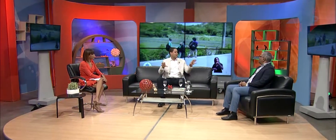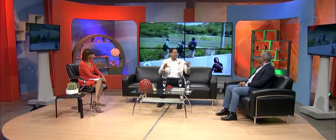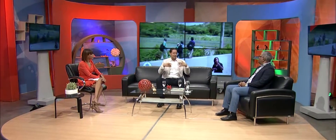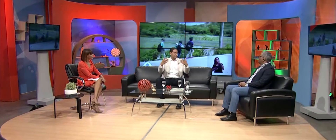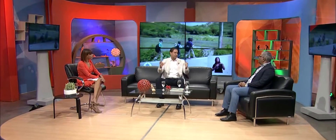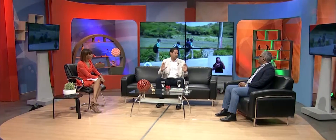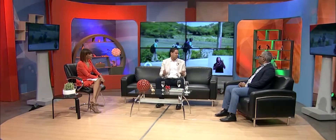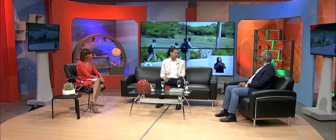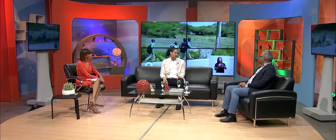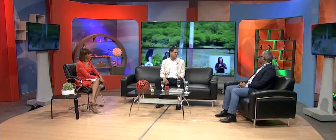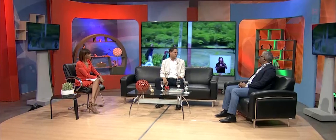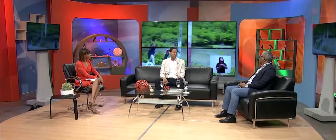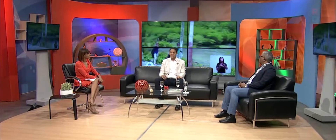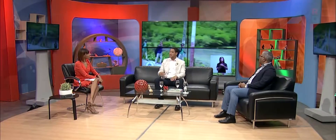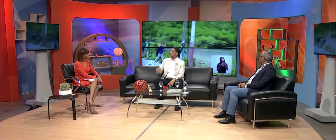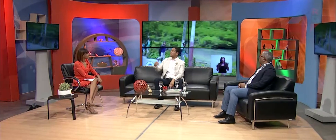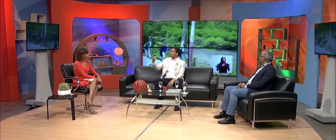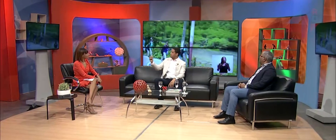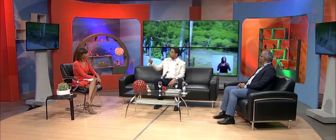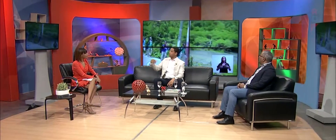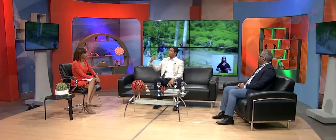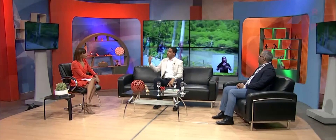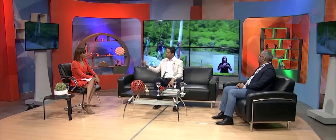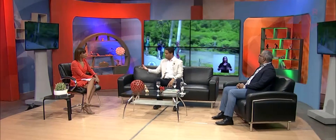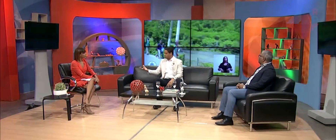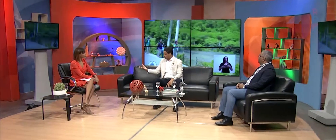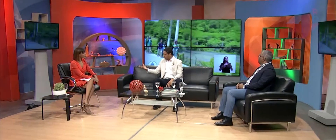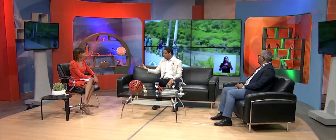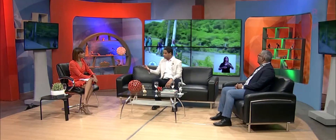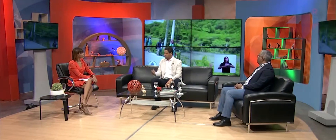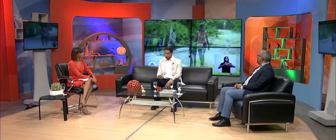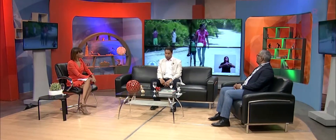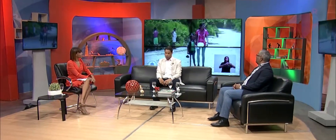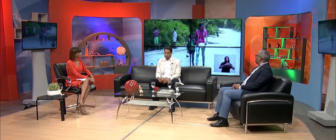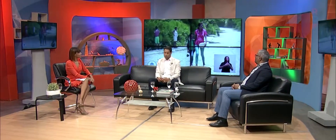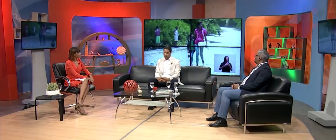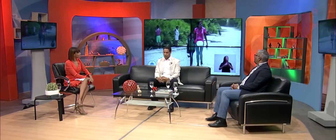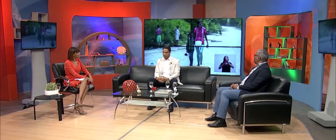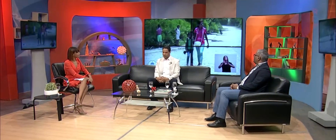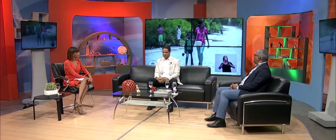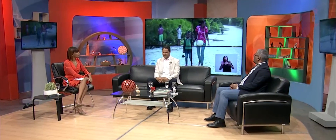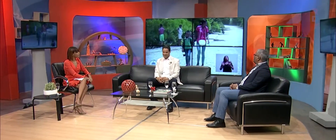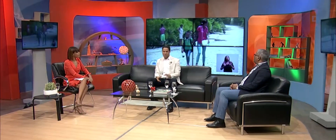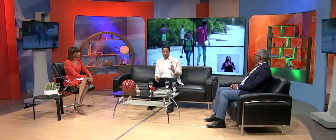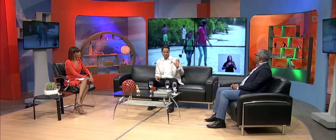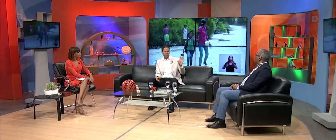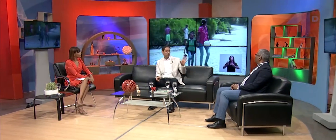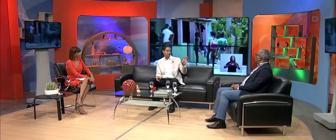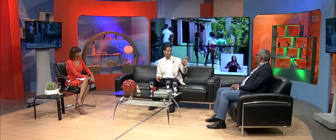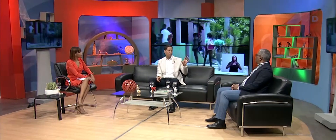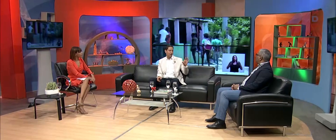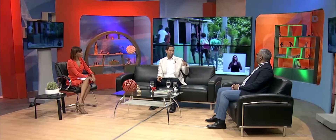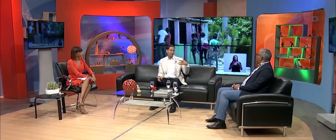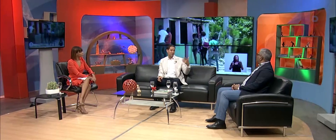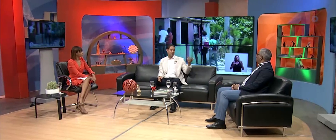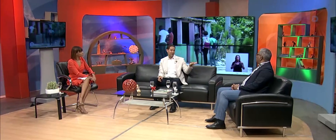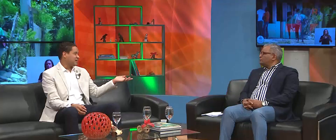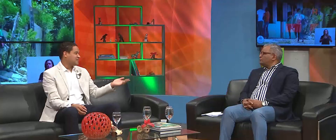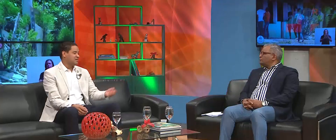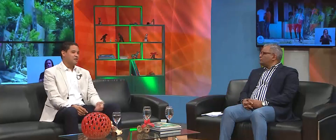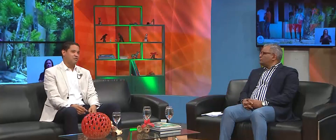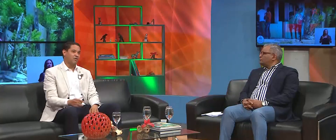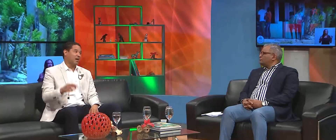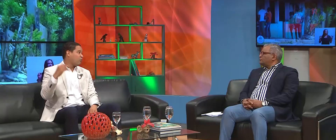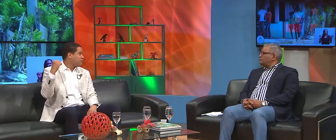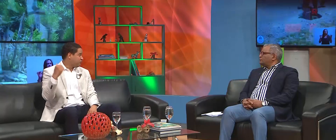con ayudar a que se puedan vacunar las personas. Y también con la convocatoria. Nosotros recuerdo que el primer punto de vacuna que se abrió en el